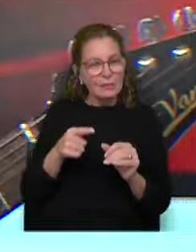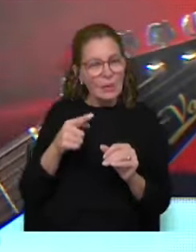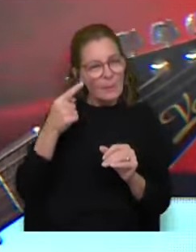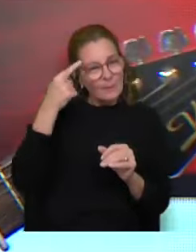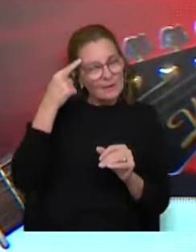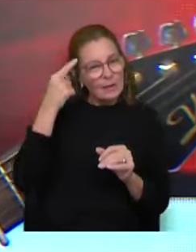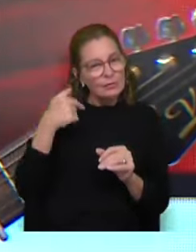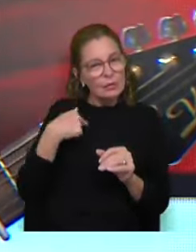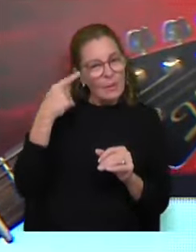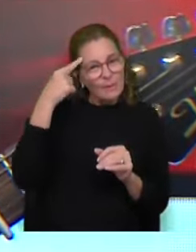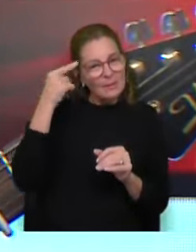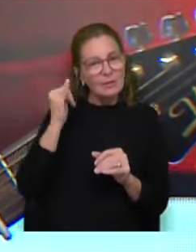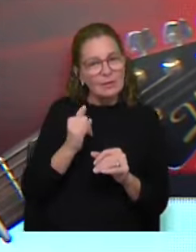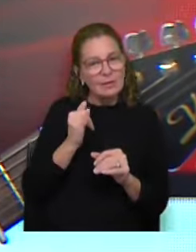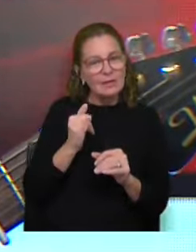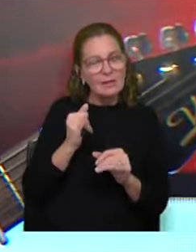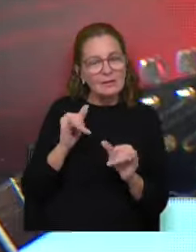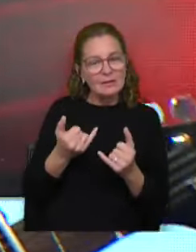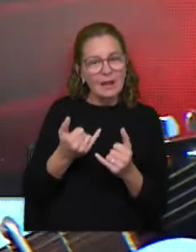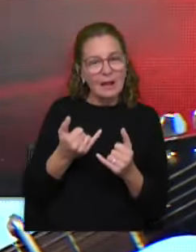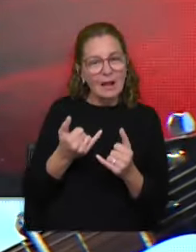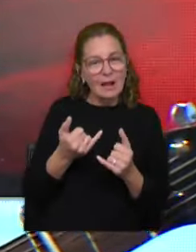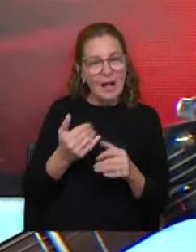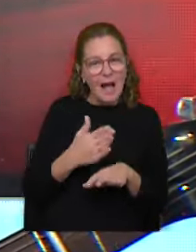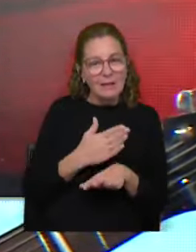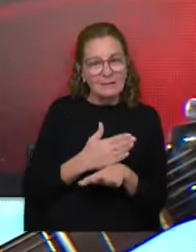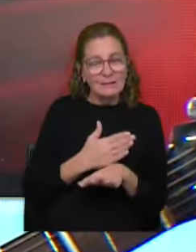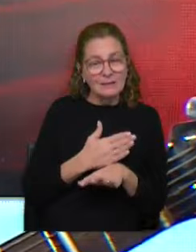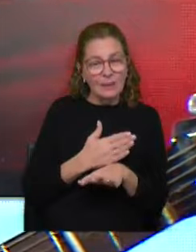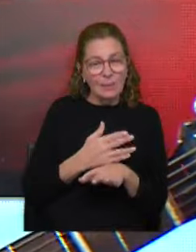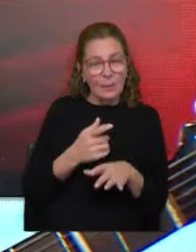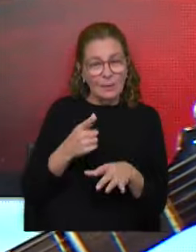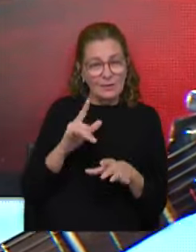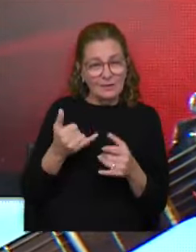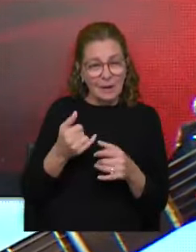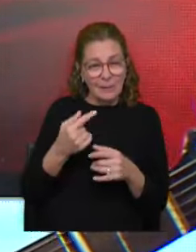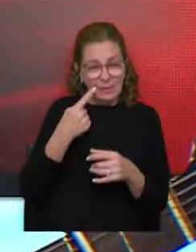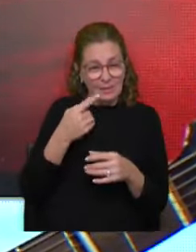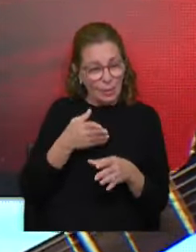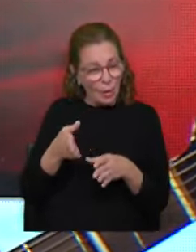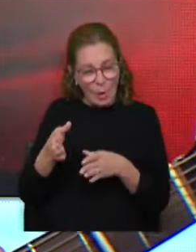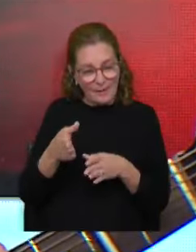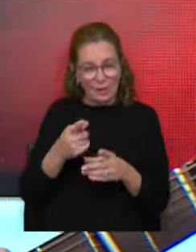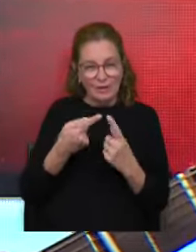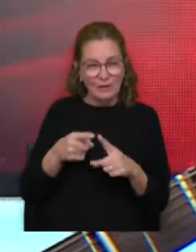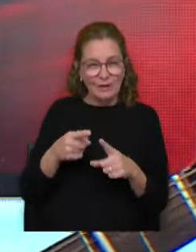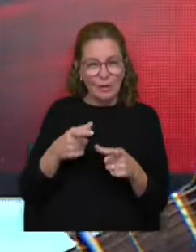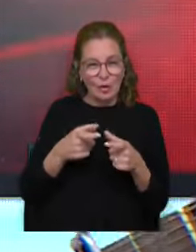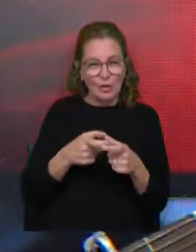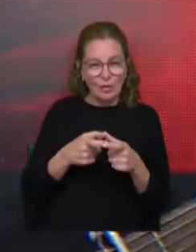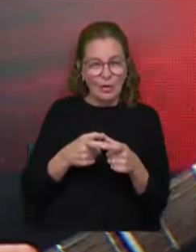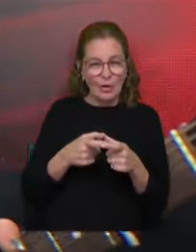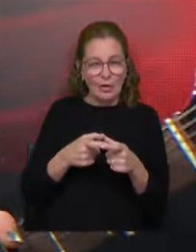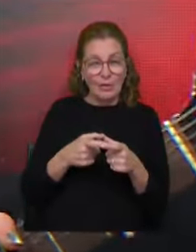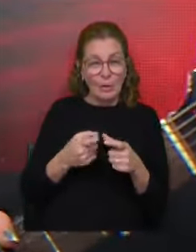Sí, yo creo que sí. O sea, ya cuando lo saqué y cuando lo estaba grabando, medio que ya estaba en otro camino. O sea, pasa eso un poco con los discos, que estás